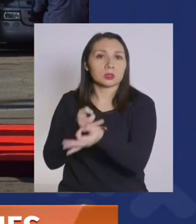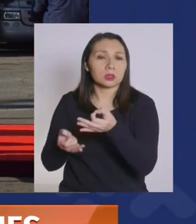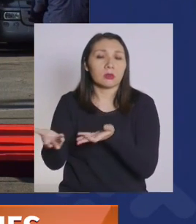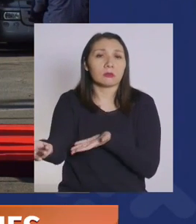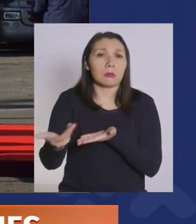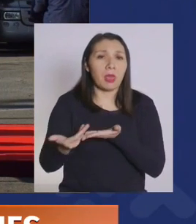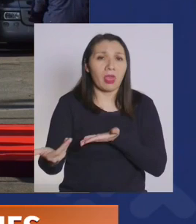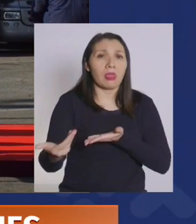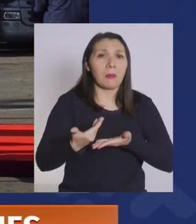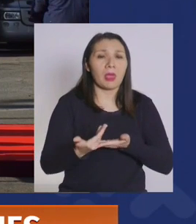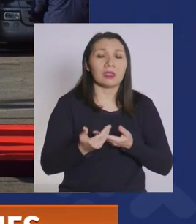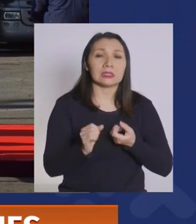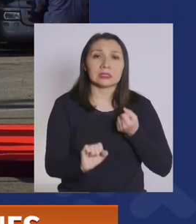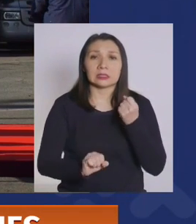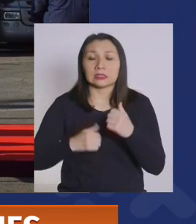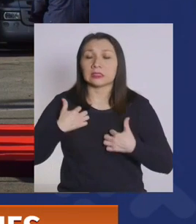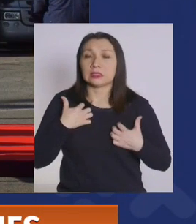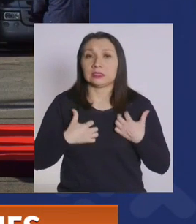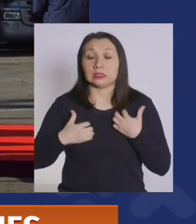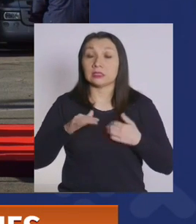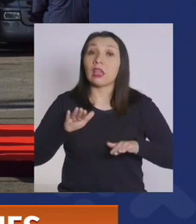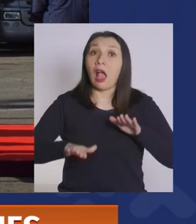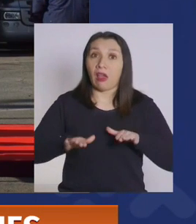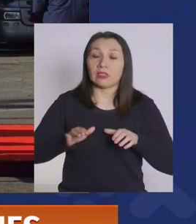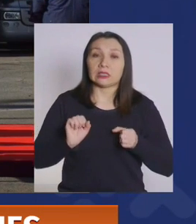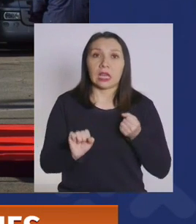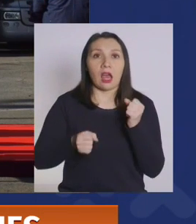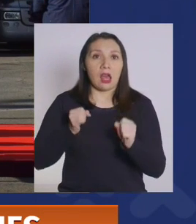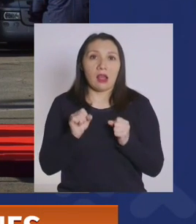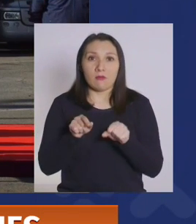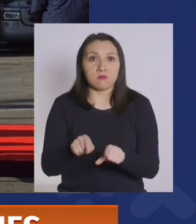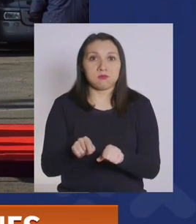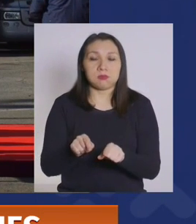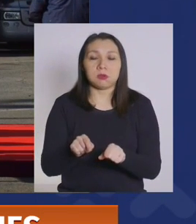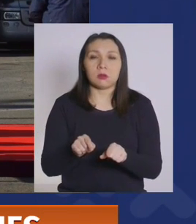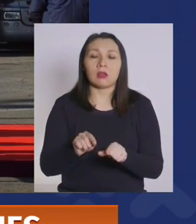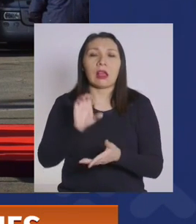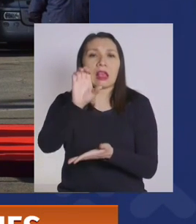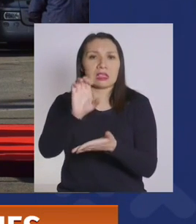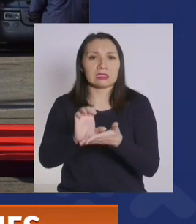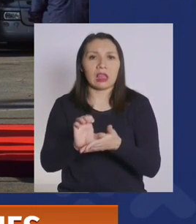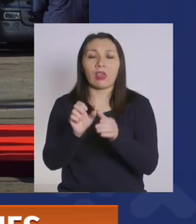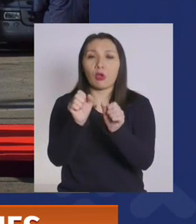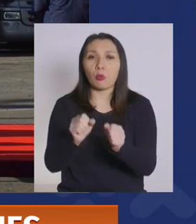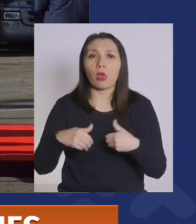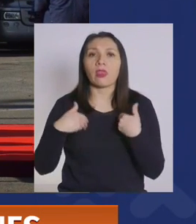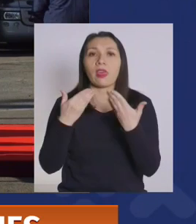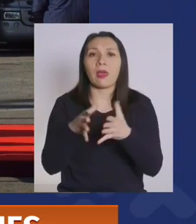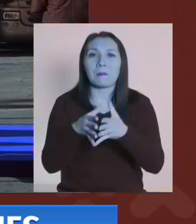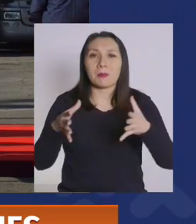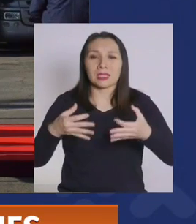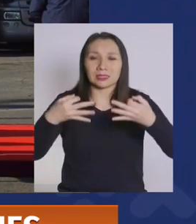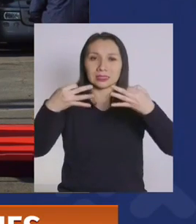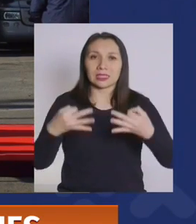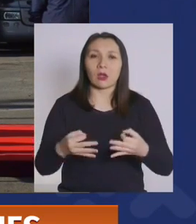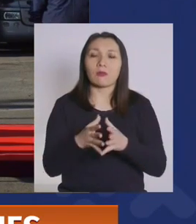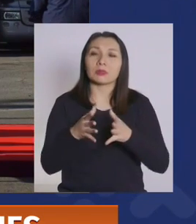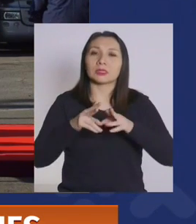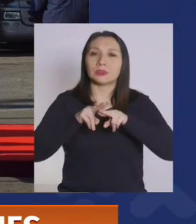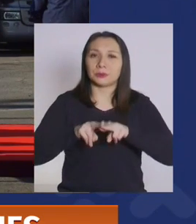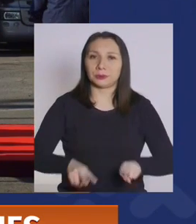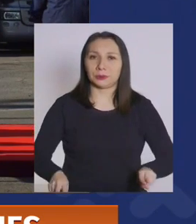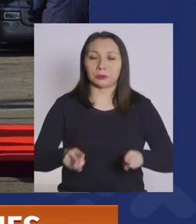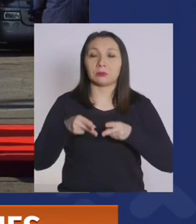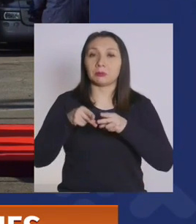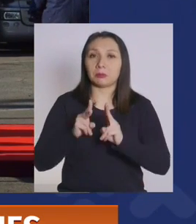pide con angustia y a veces con desesperación que el Estado sea capaz de darle más seguridad, más tranquilidad